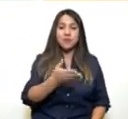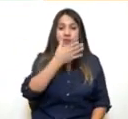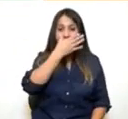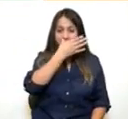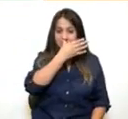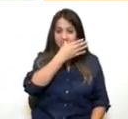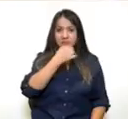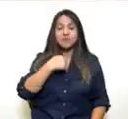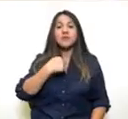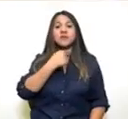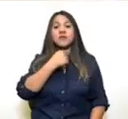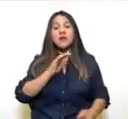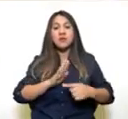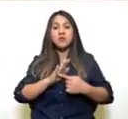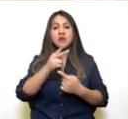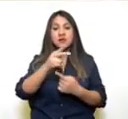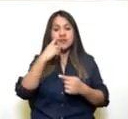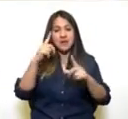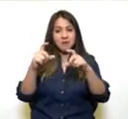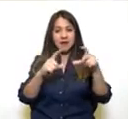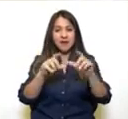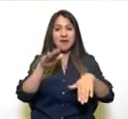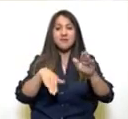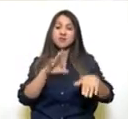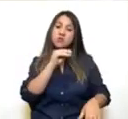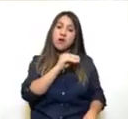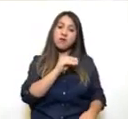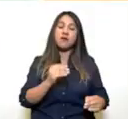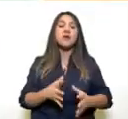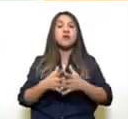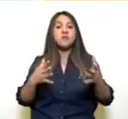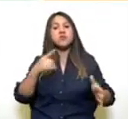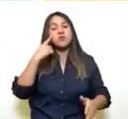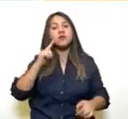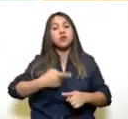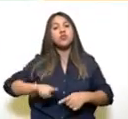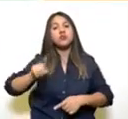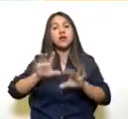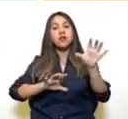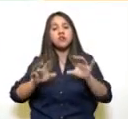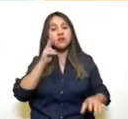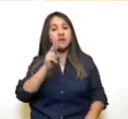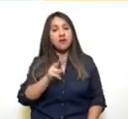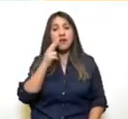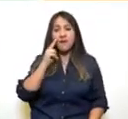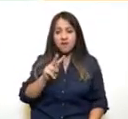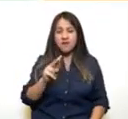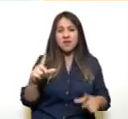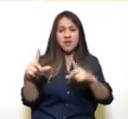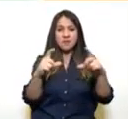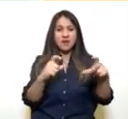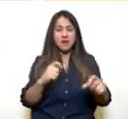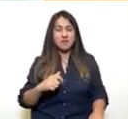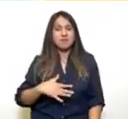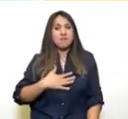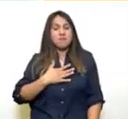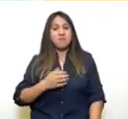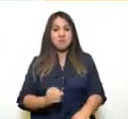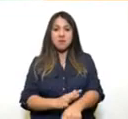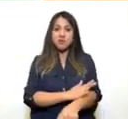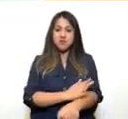me gustaría mostrar esas imágenes porque a veces uno habla sobre esto pero otros cosas vélez yo conducía estas imágenes me emocioné